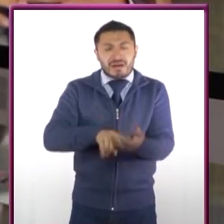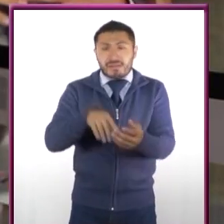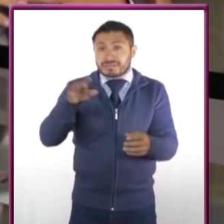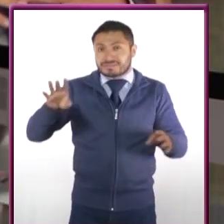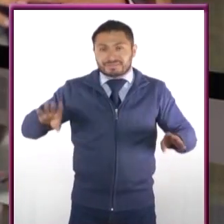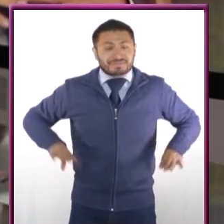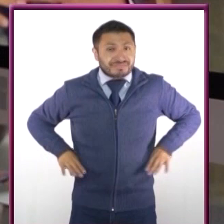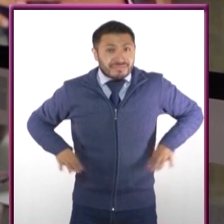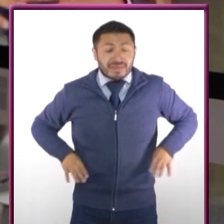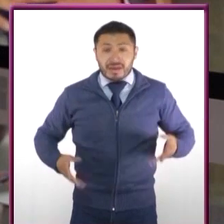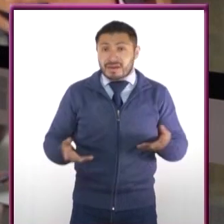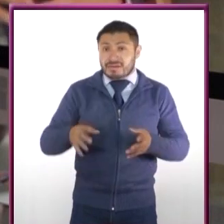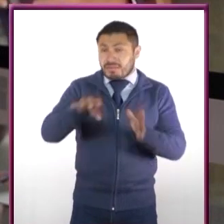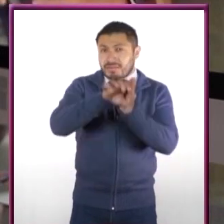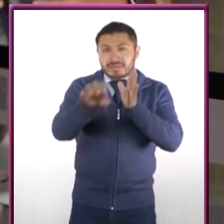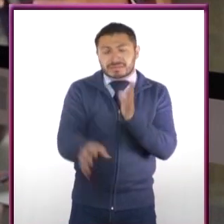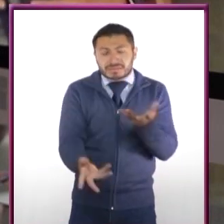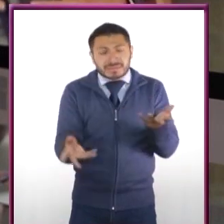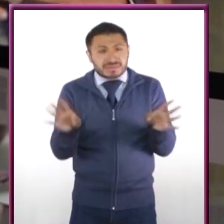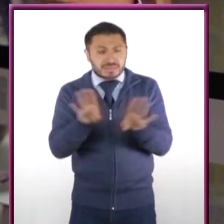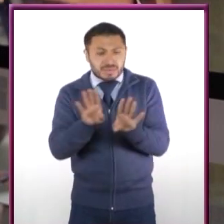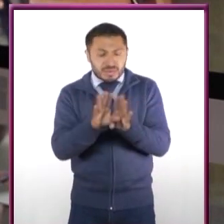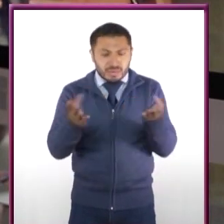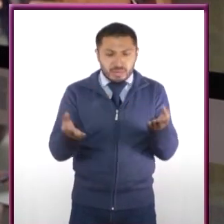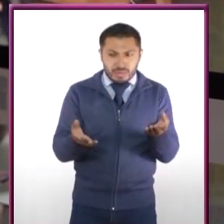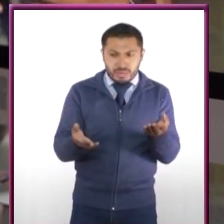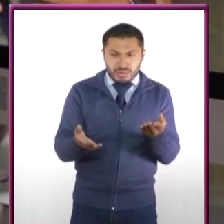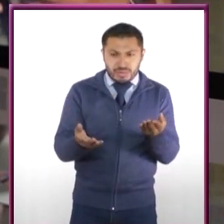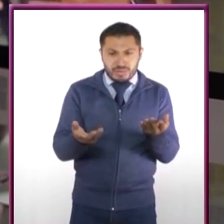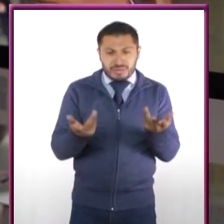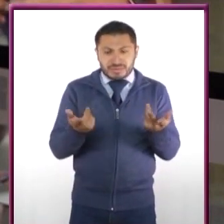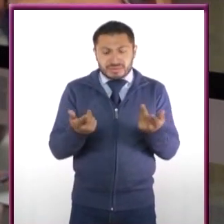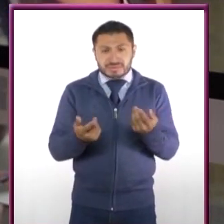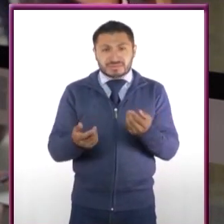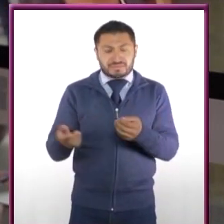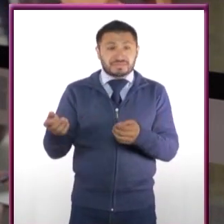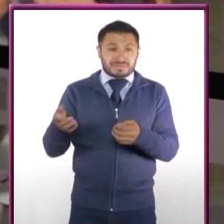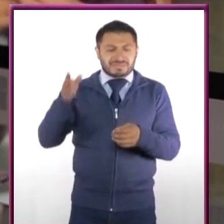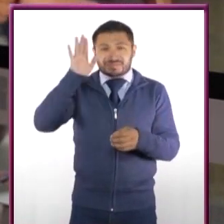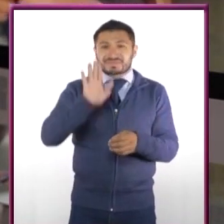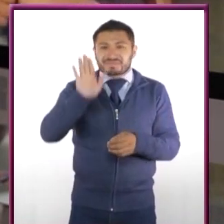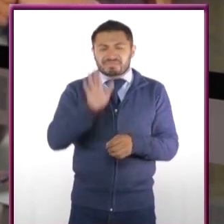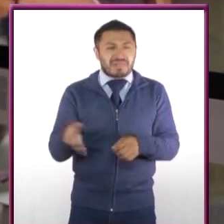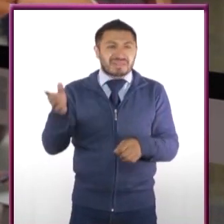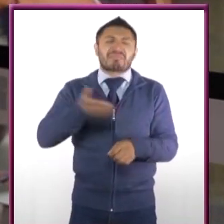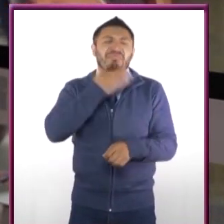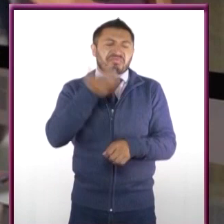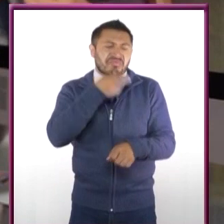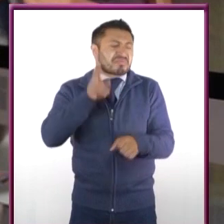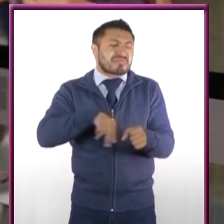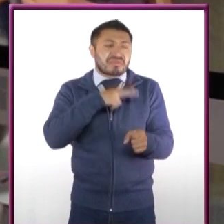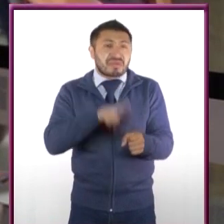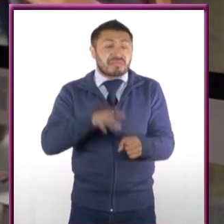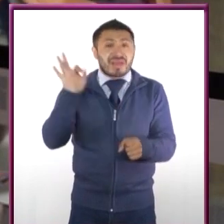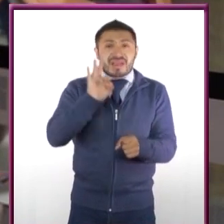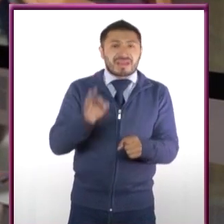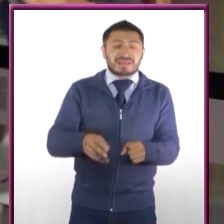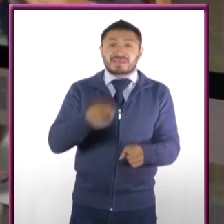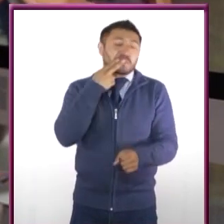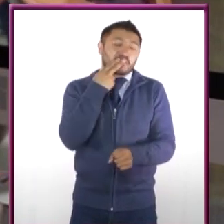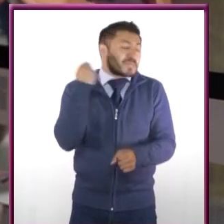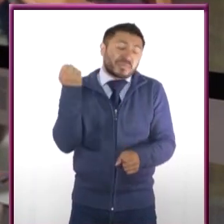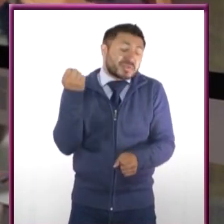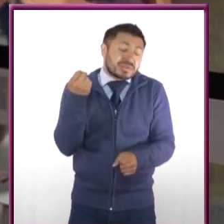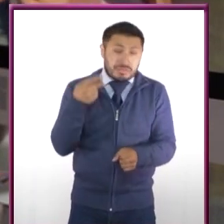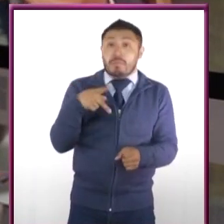tienen ciertas funciones. Pareciera que es algo que lo tenemos como muy, muy cotidiano, como si no tuvieran alguna función específica,